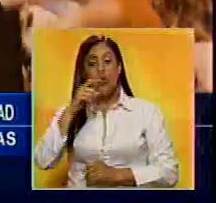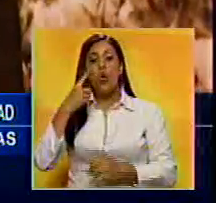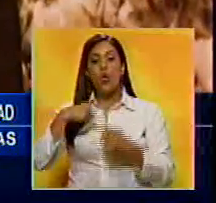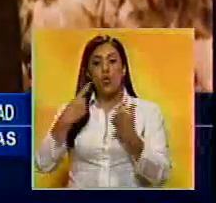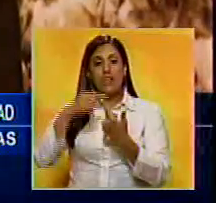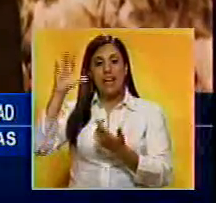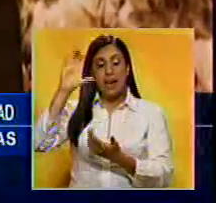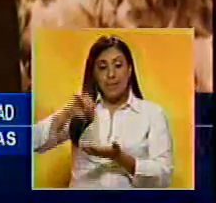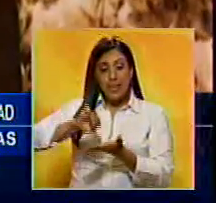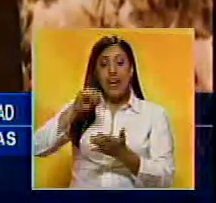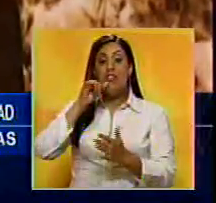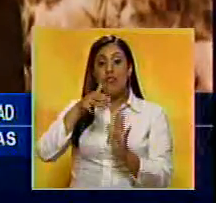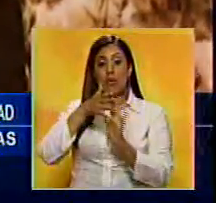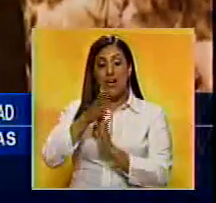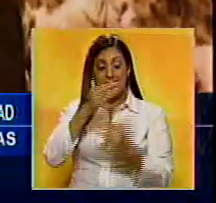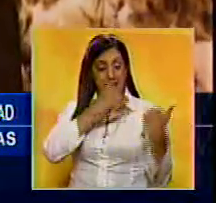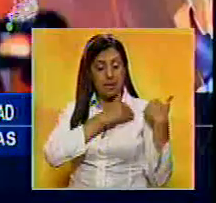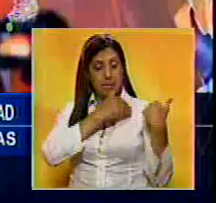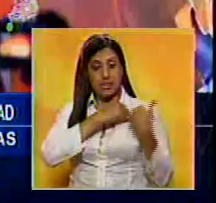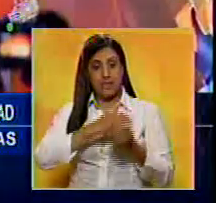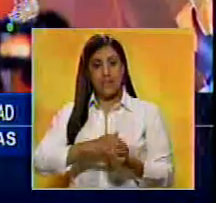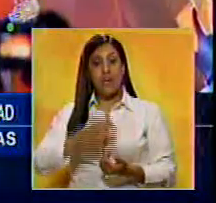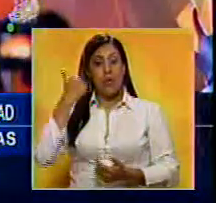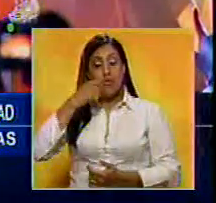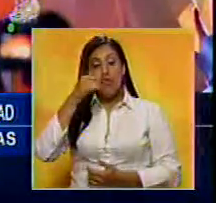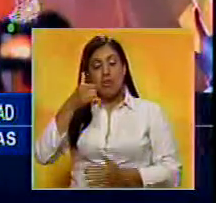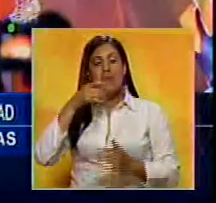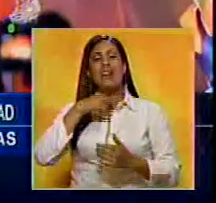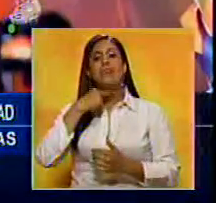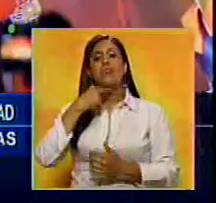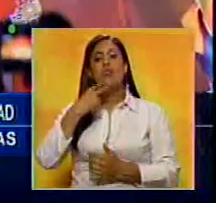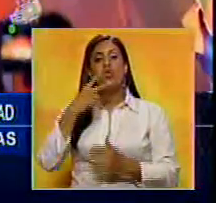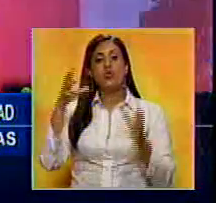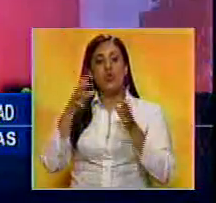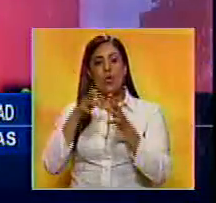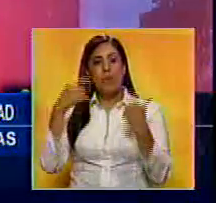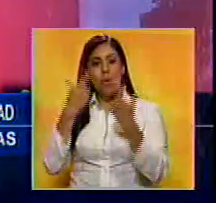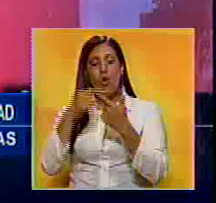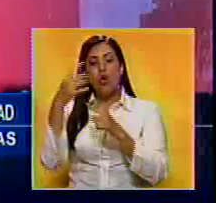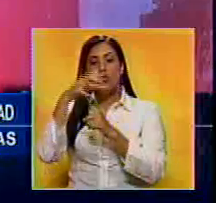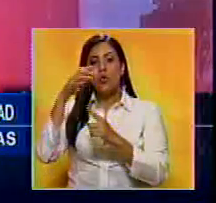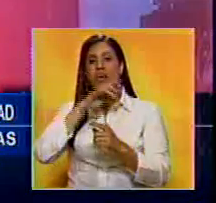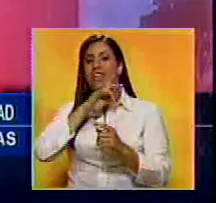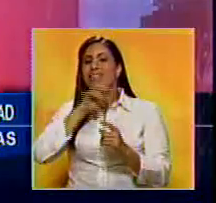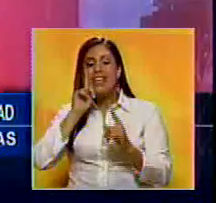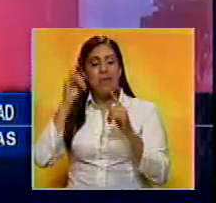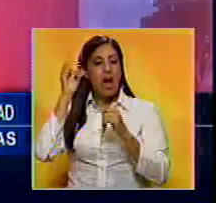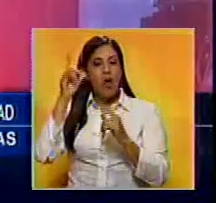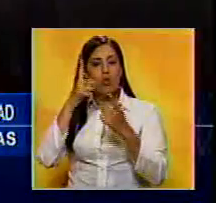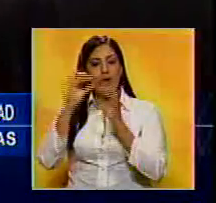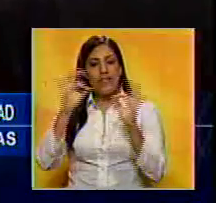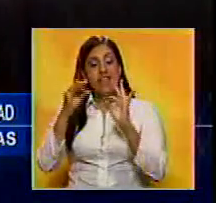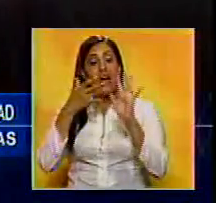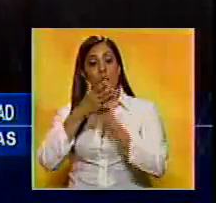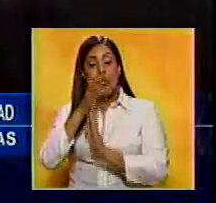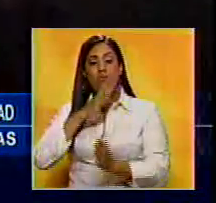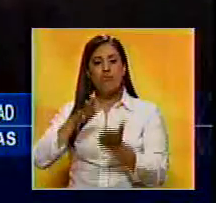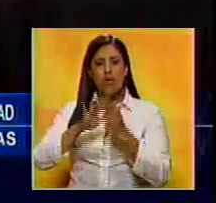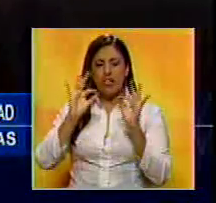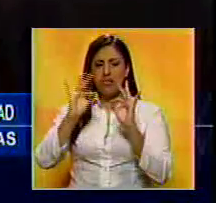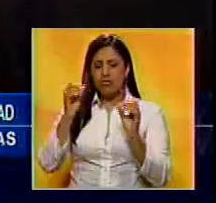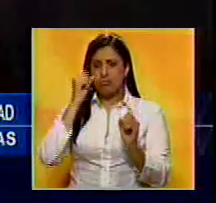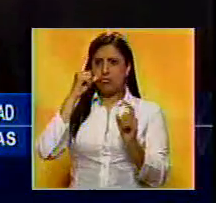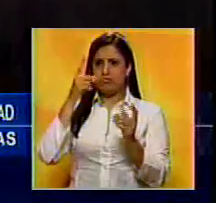Detroit según confirmó su representante Chris cornel fue vocalista de s Garden y audio Slave según la Fuente la muerte fue de